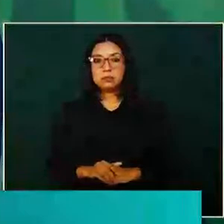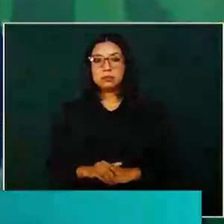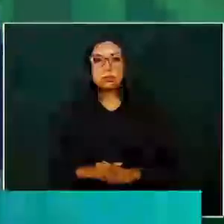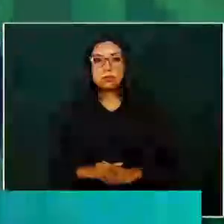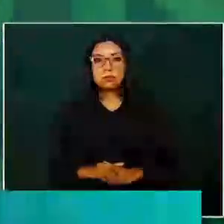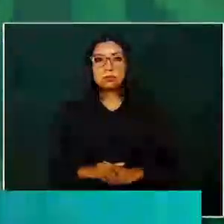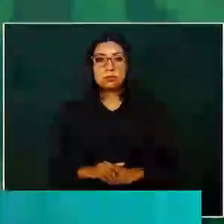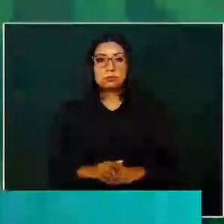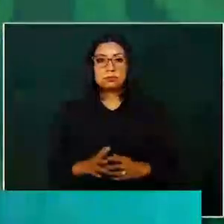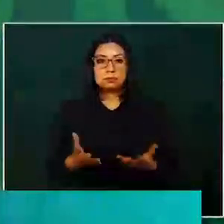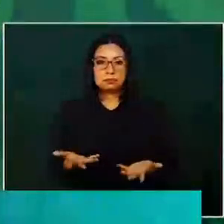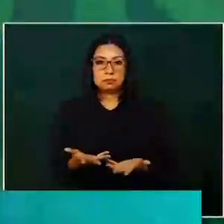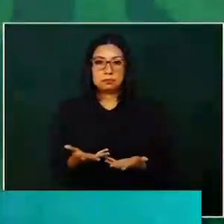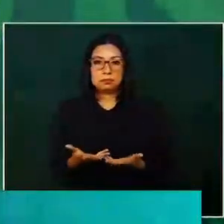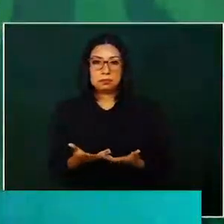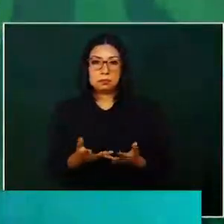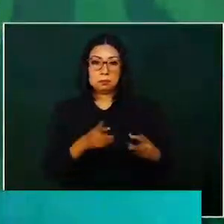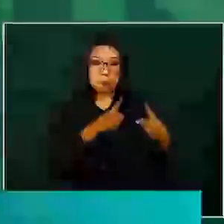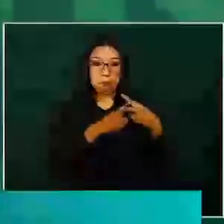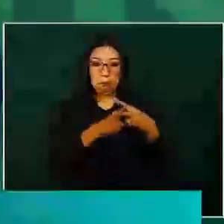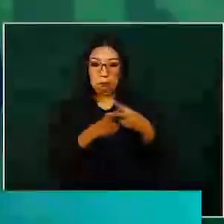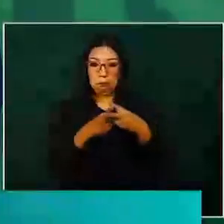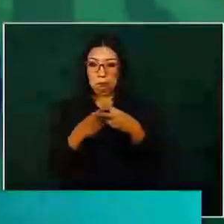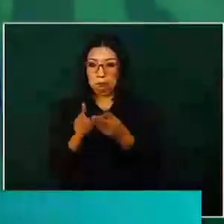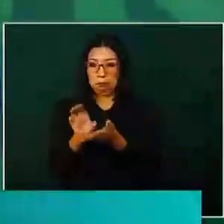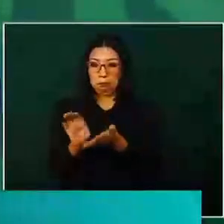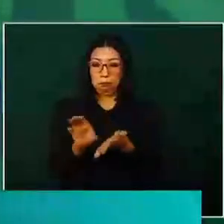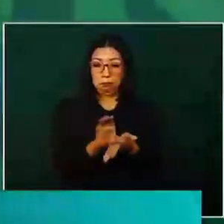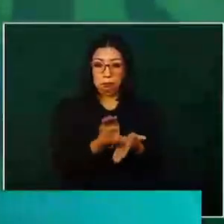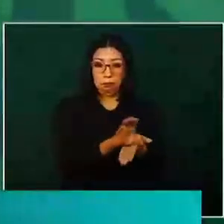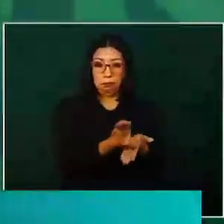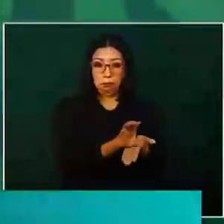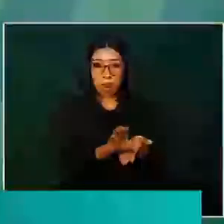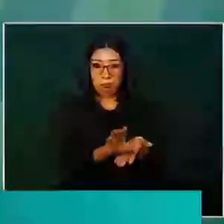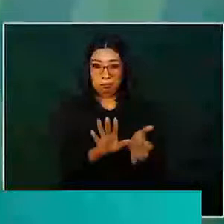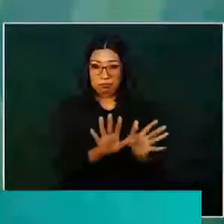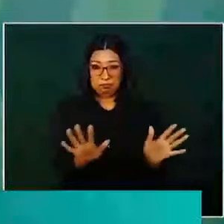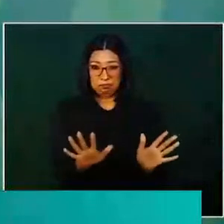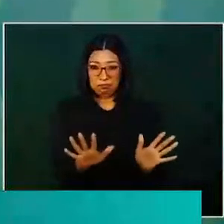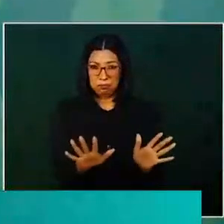lo cuantitativo. Esto significa trabajo,